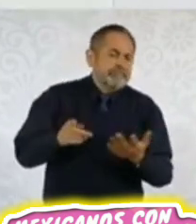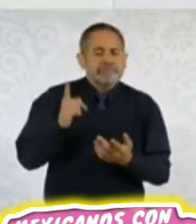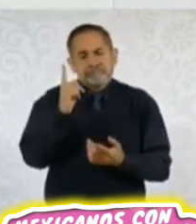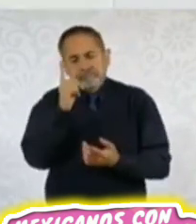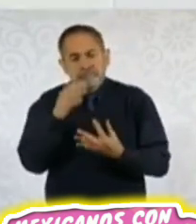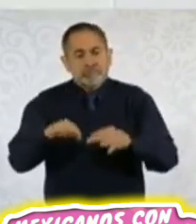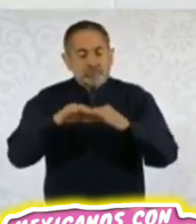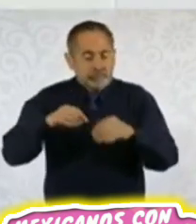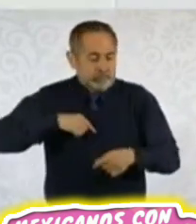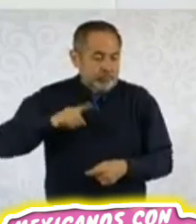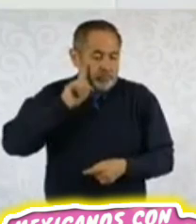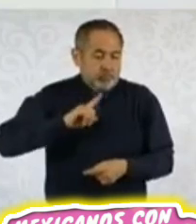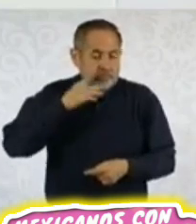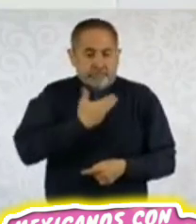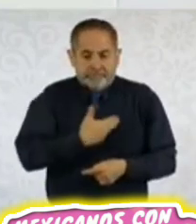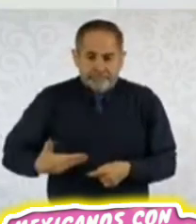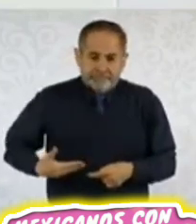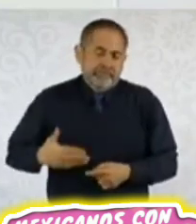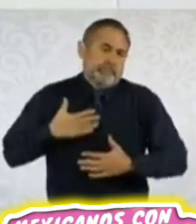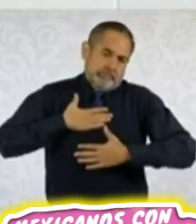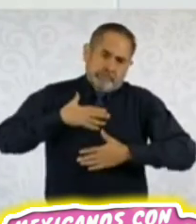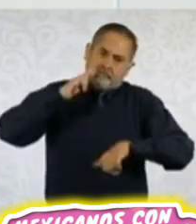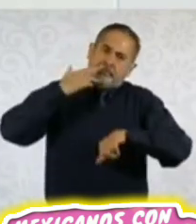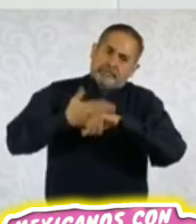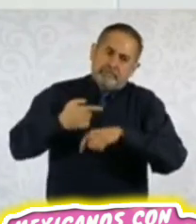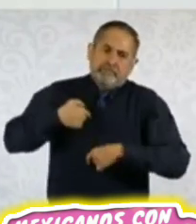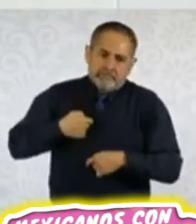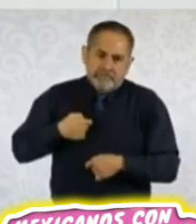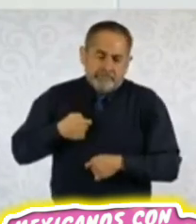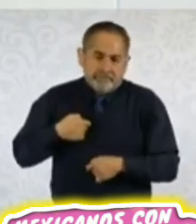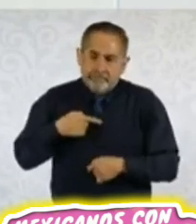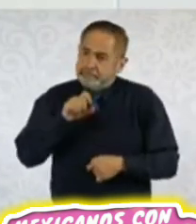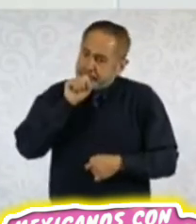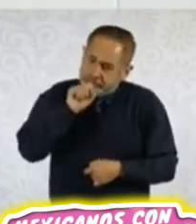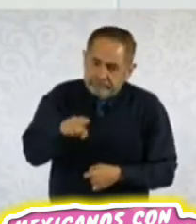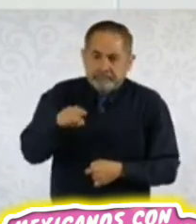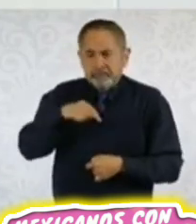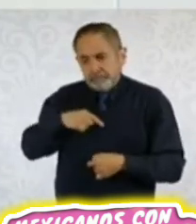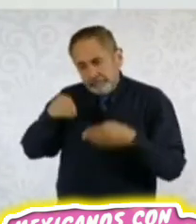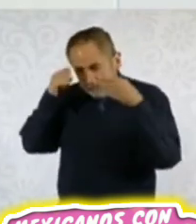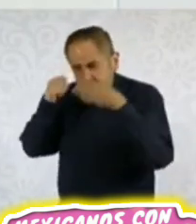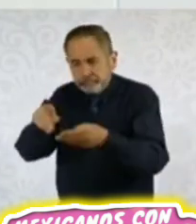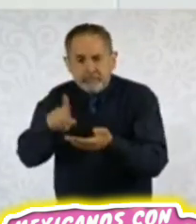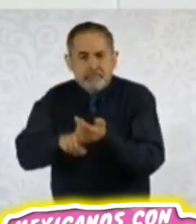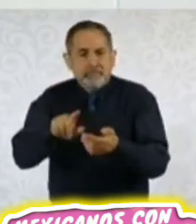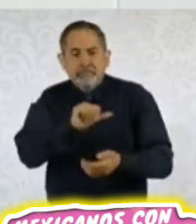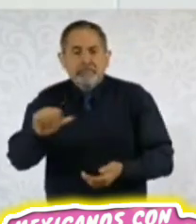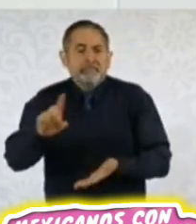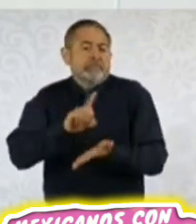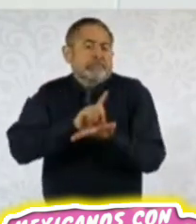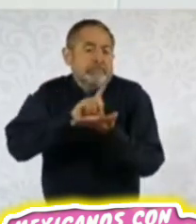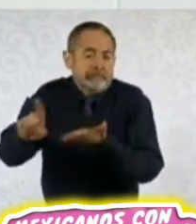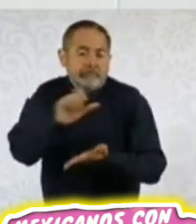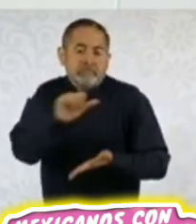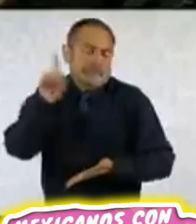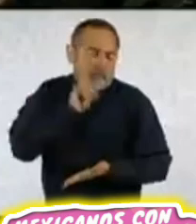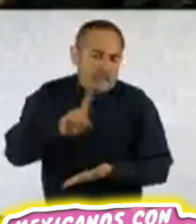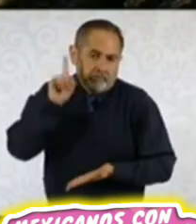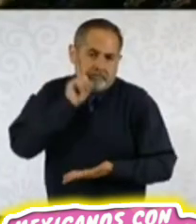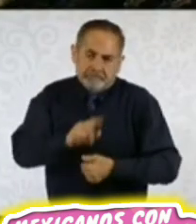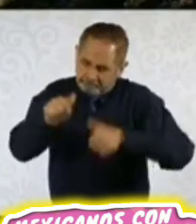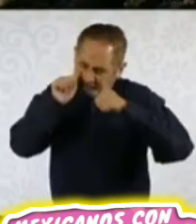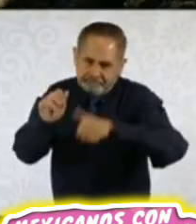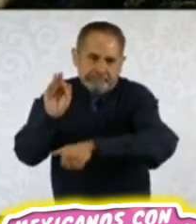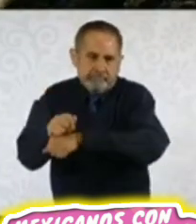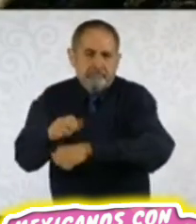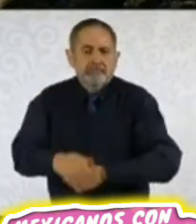como presidenta mujer, me corresponde también lo que significan los derechos de las mujeres. Y